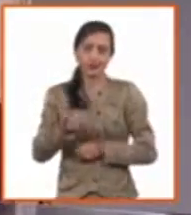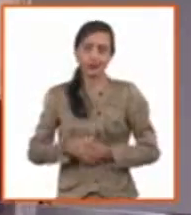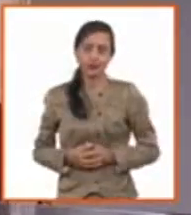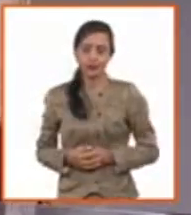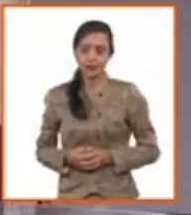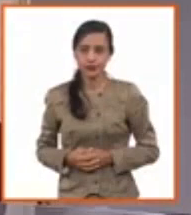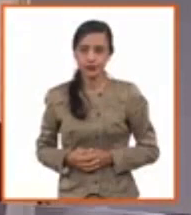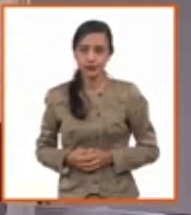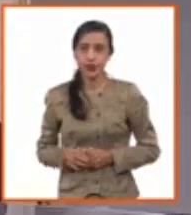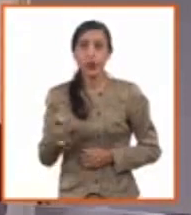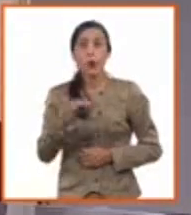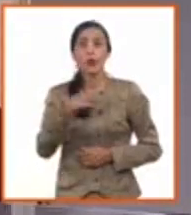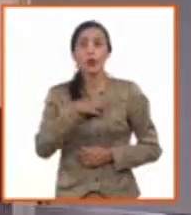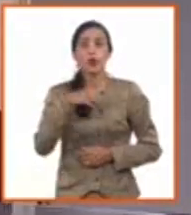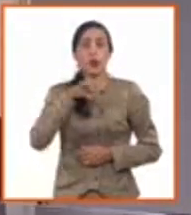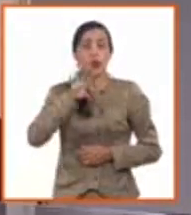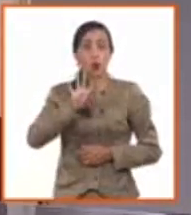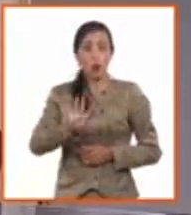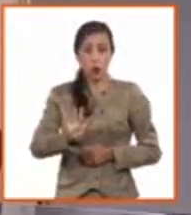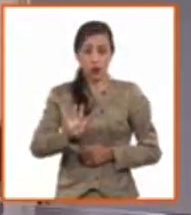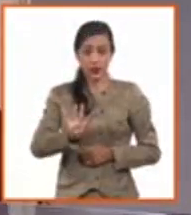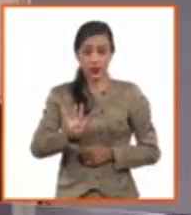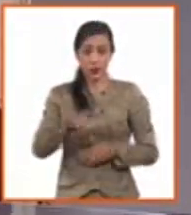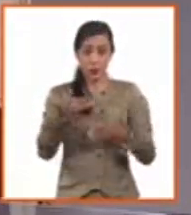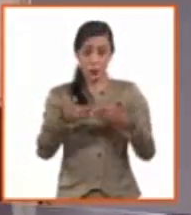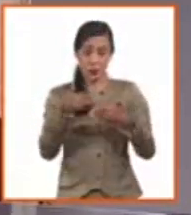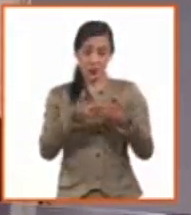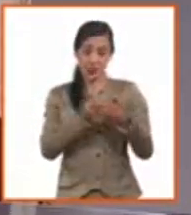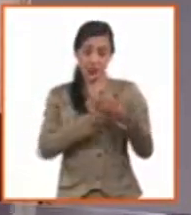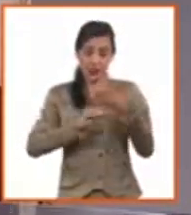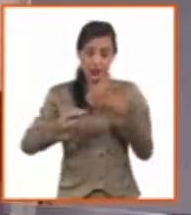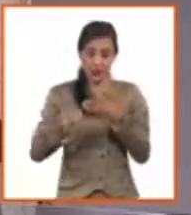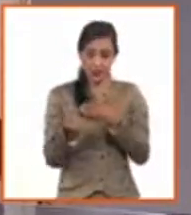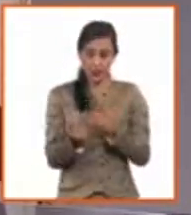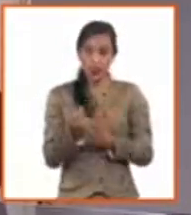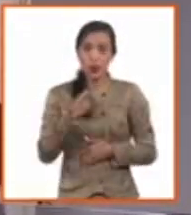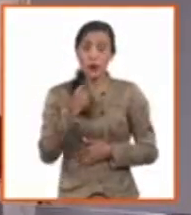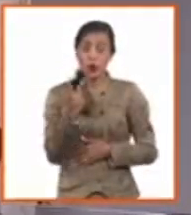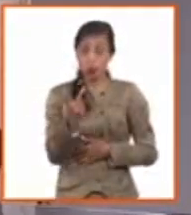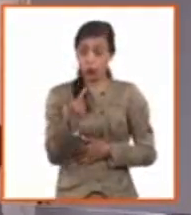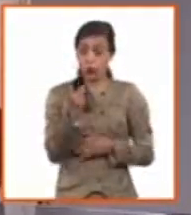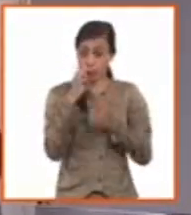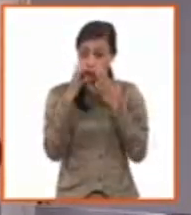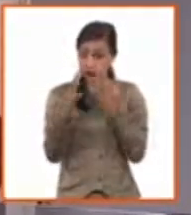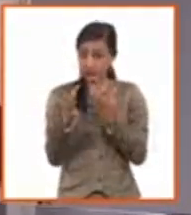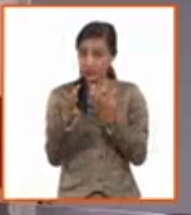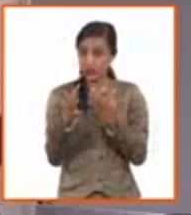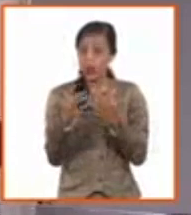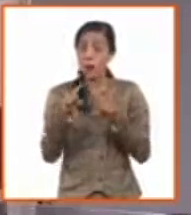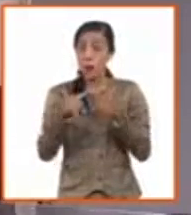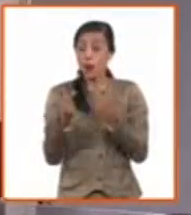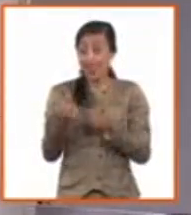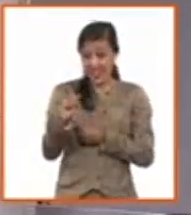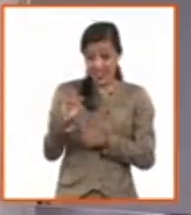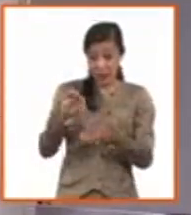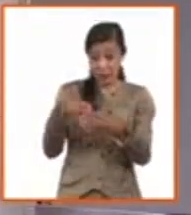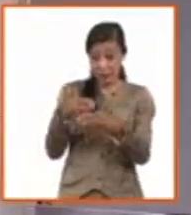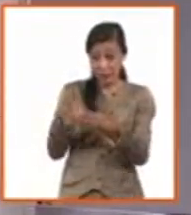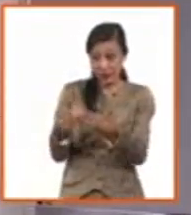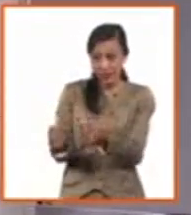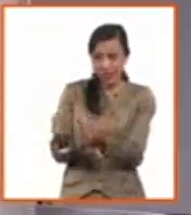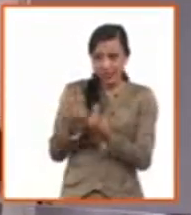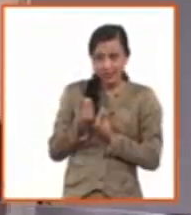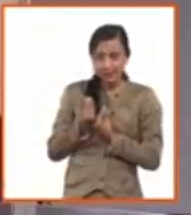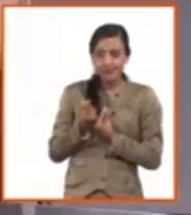además tenemos cuatro unidades presupuestadas dentro de las cuatro destacó dos porque además generan ingresos a